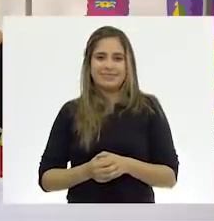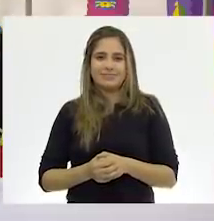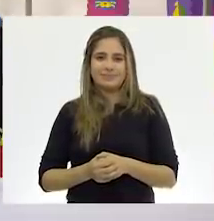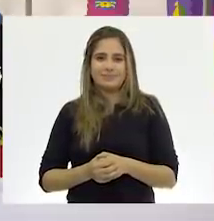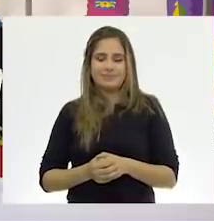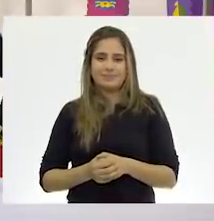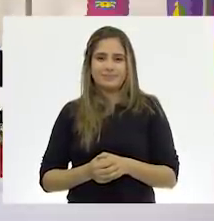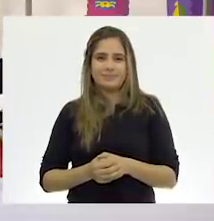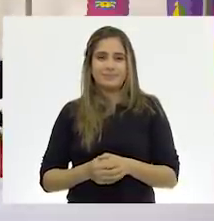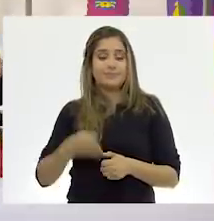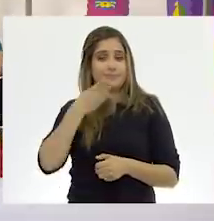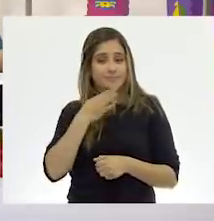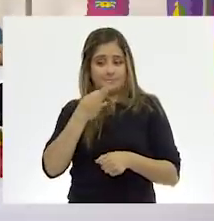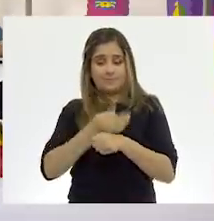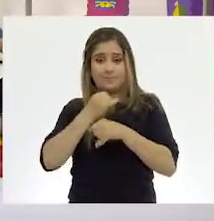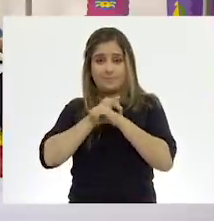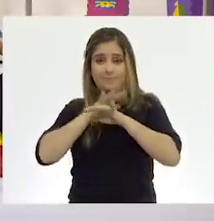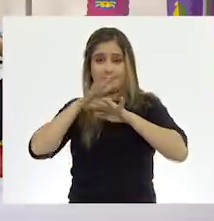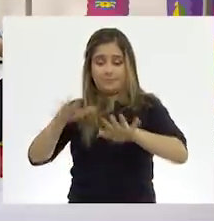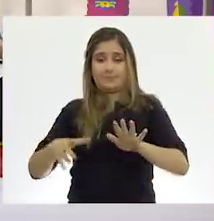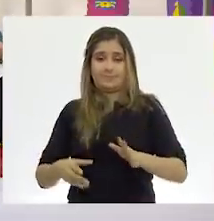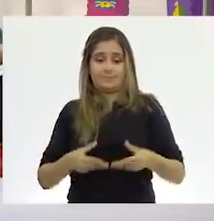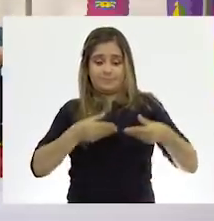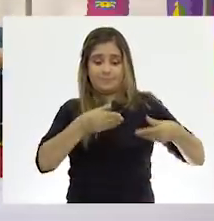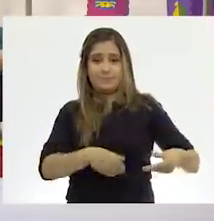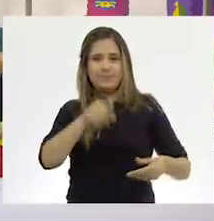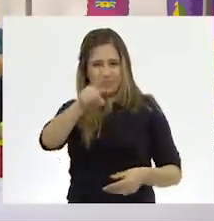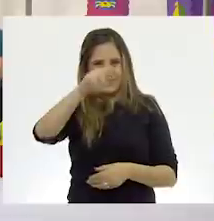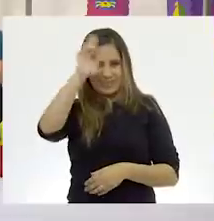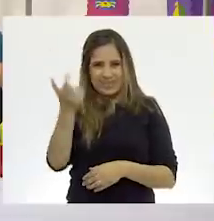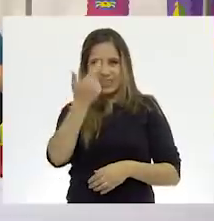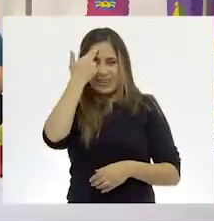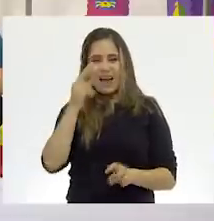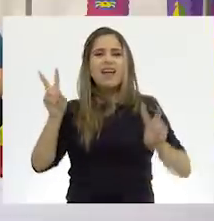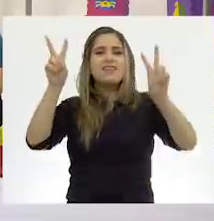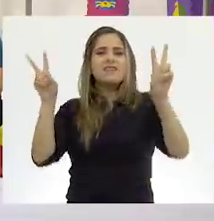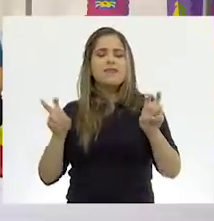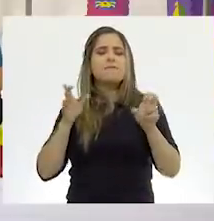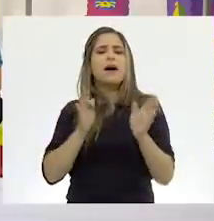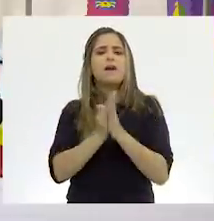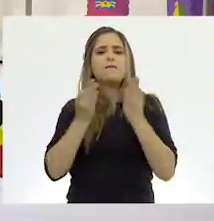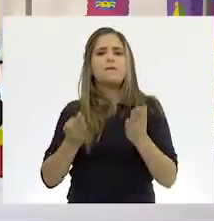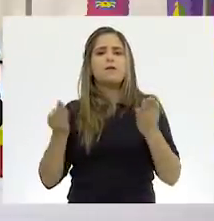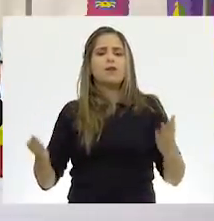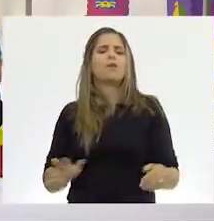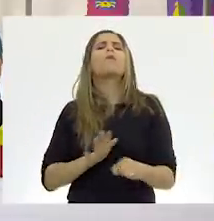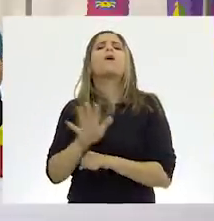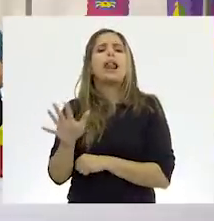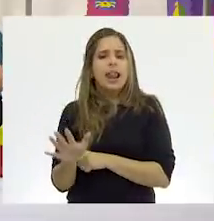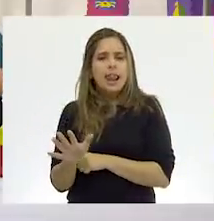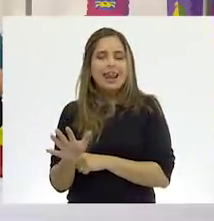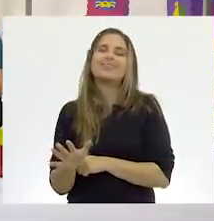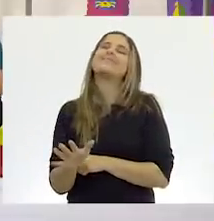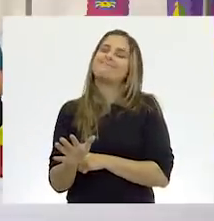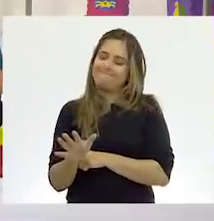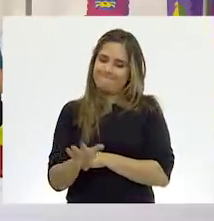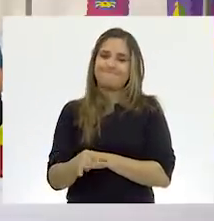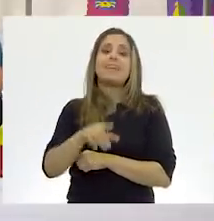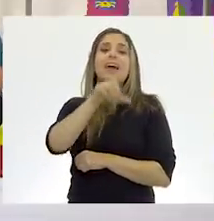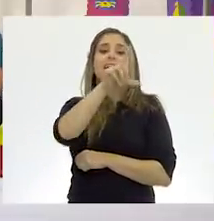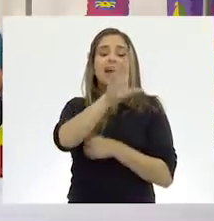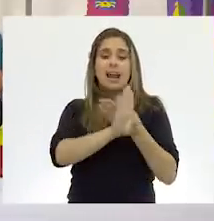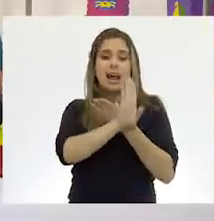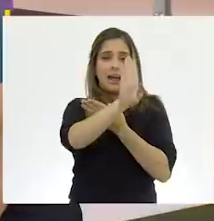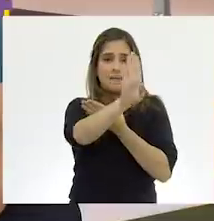Ok, tenemos toda nuestra información. ¿Recuerdan cuál era el título de nuestro folleto? Exacto, la